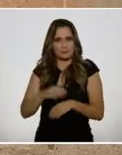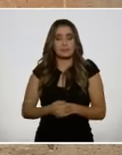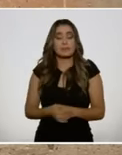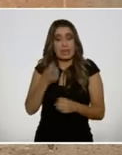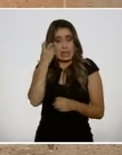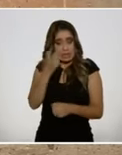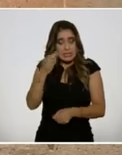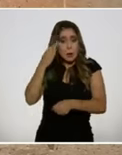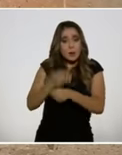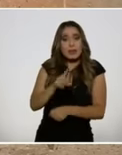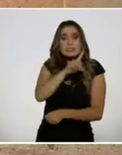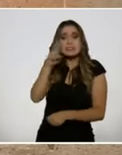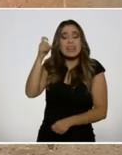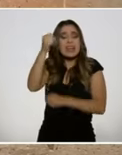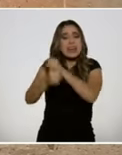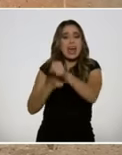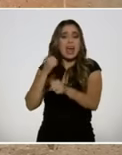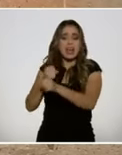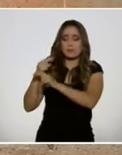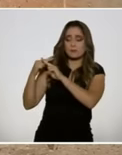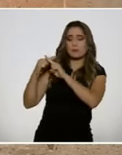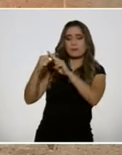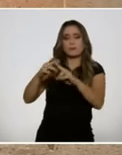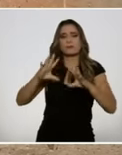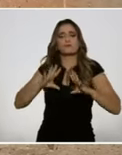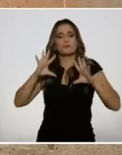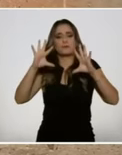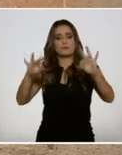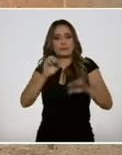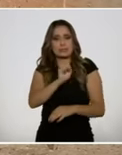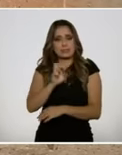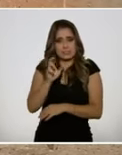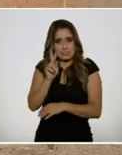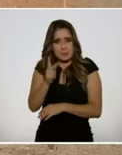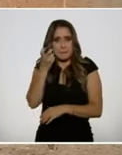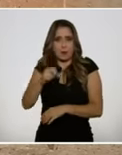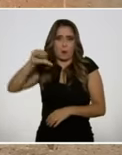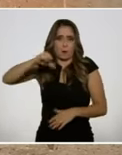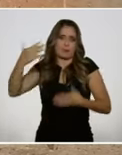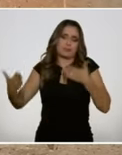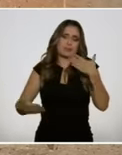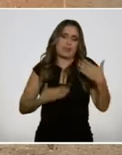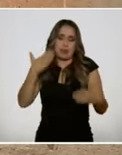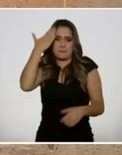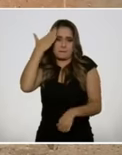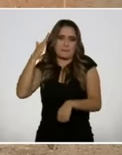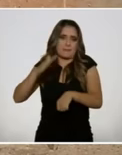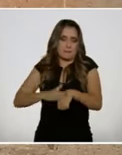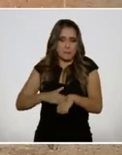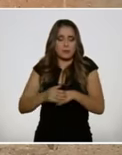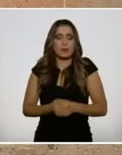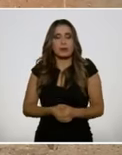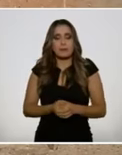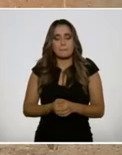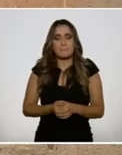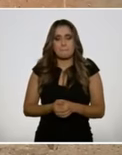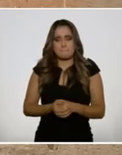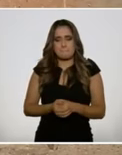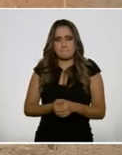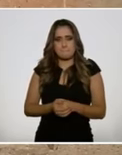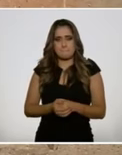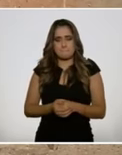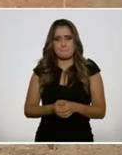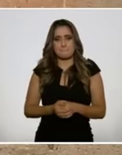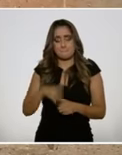primer centenario de la creación de nuestra querida Secretaría de Educación Pública, una de las grandes gestas que ha